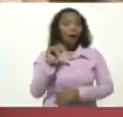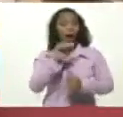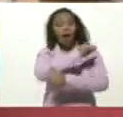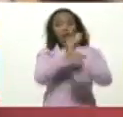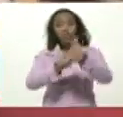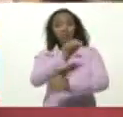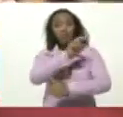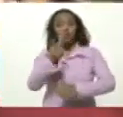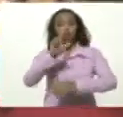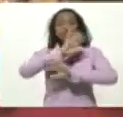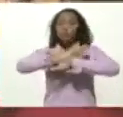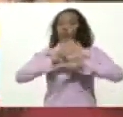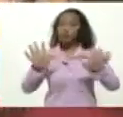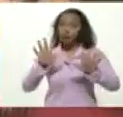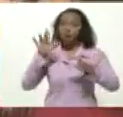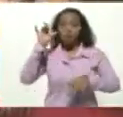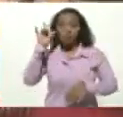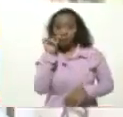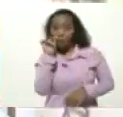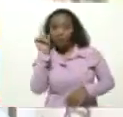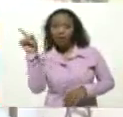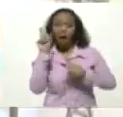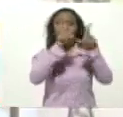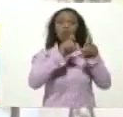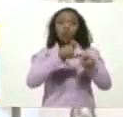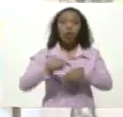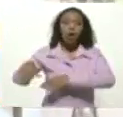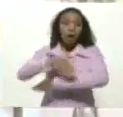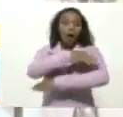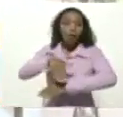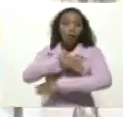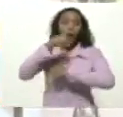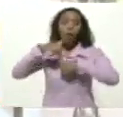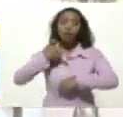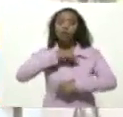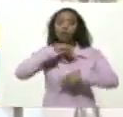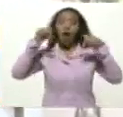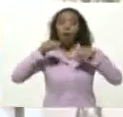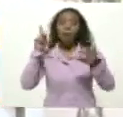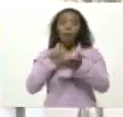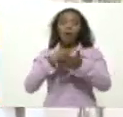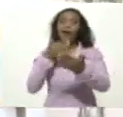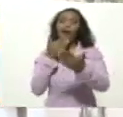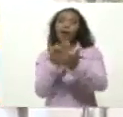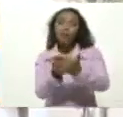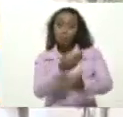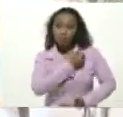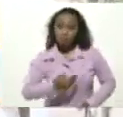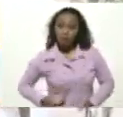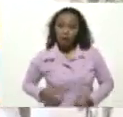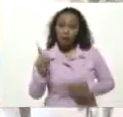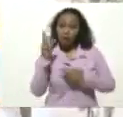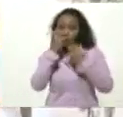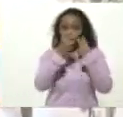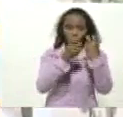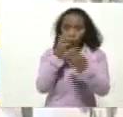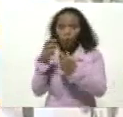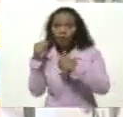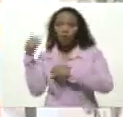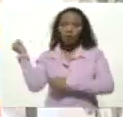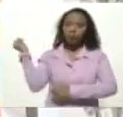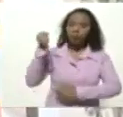viceministro Yader Salazar, de Agricultura Urbana. Hoy estamos aquí agradecidos, presidente, por esta visita y que nos traen,